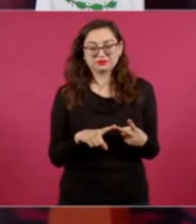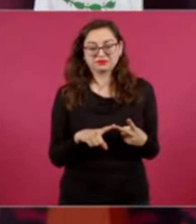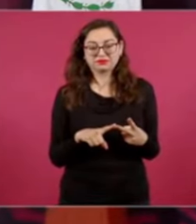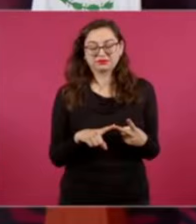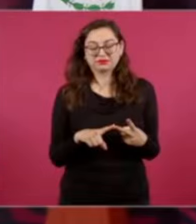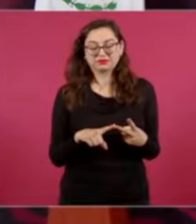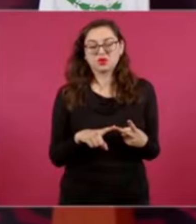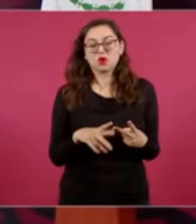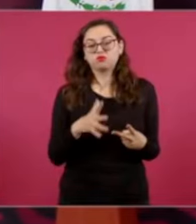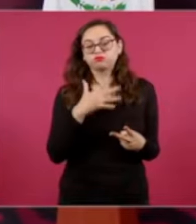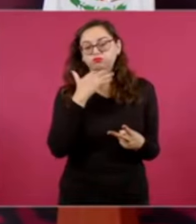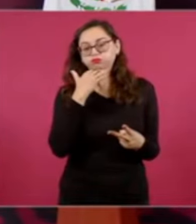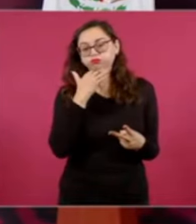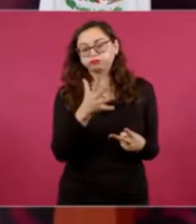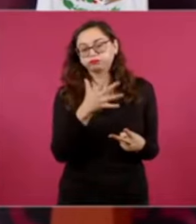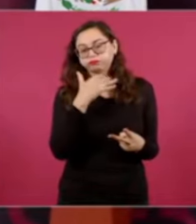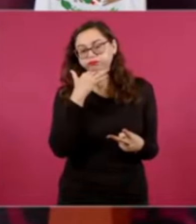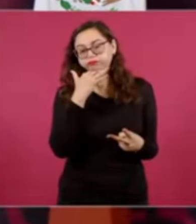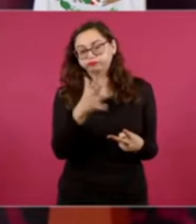son